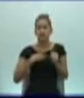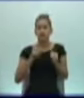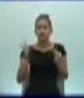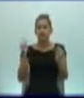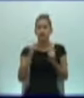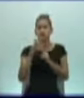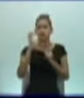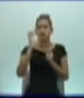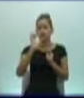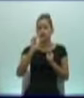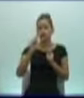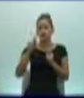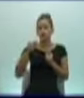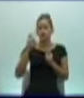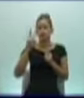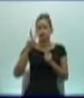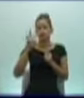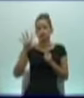0,25,